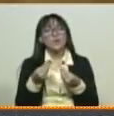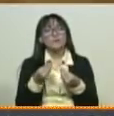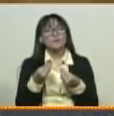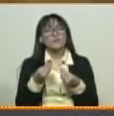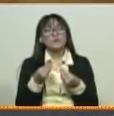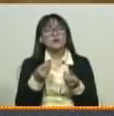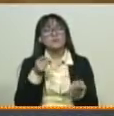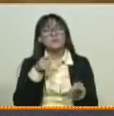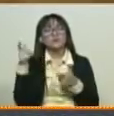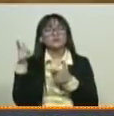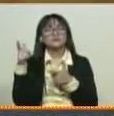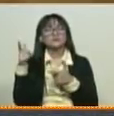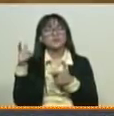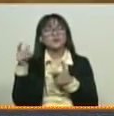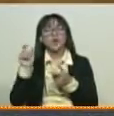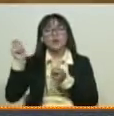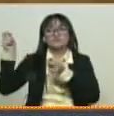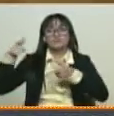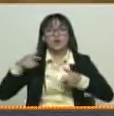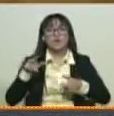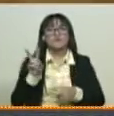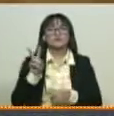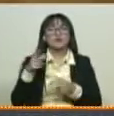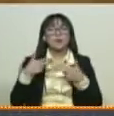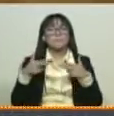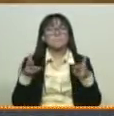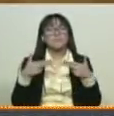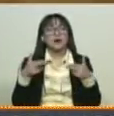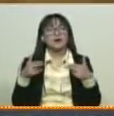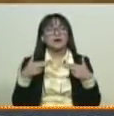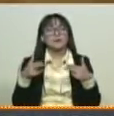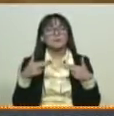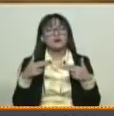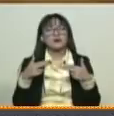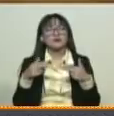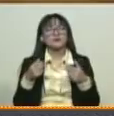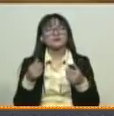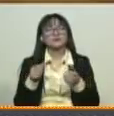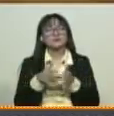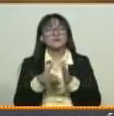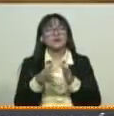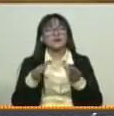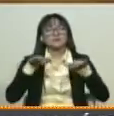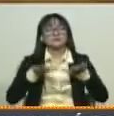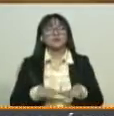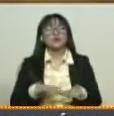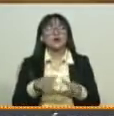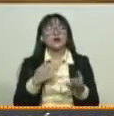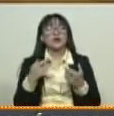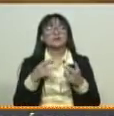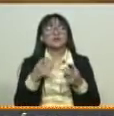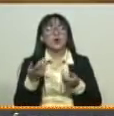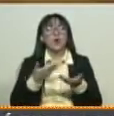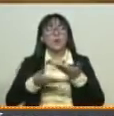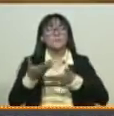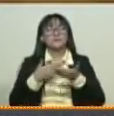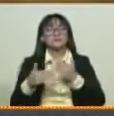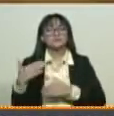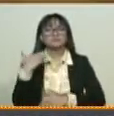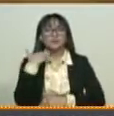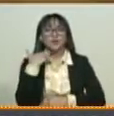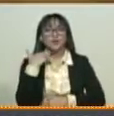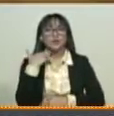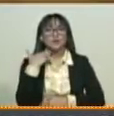las importaciones y exportaciones Venezuela-Panamá, tomando en cuenta la suspensión de las relaciones comerciales. Se habla de que se verían afectadas